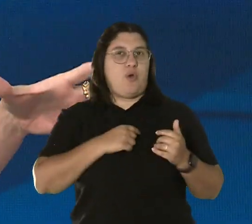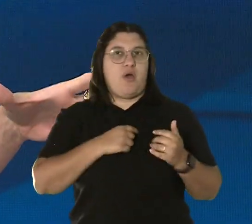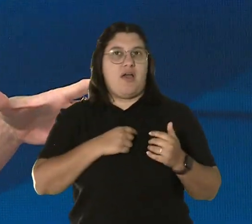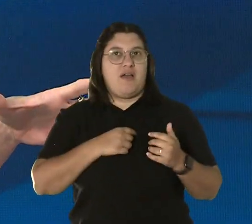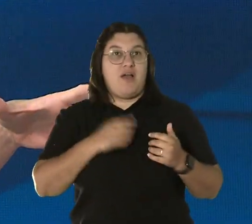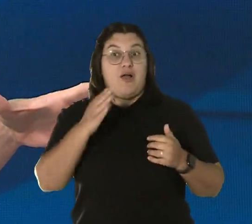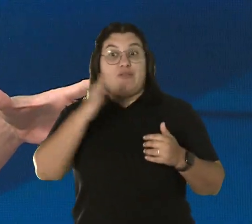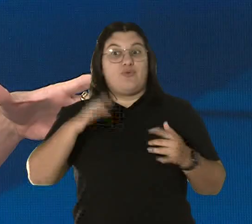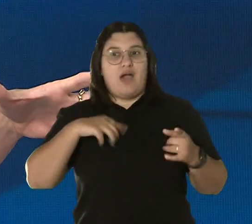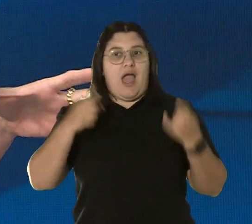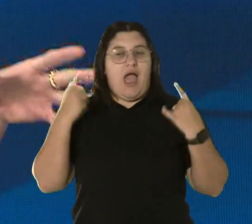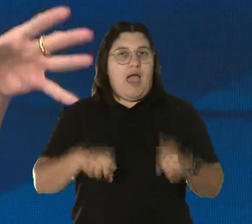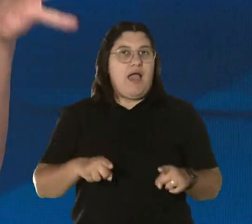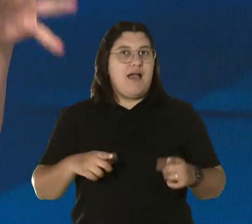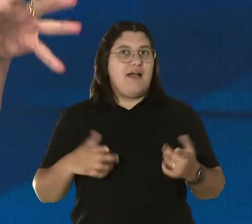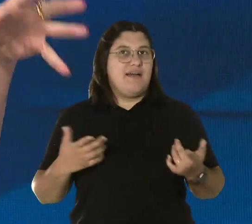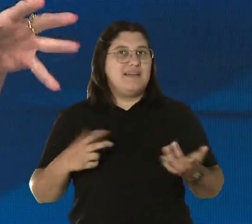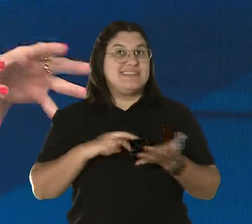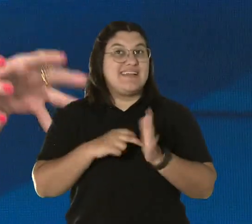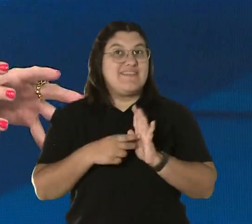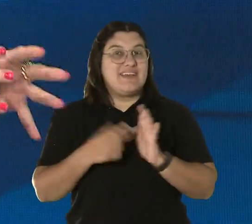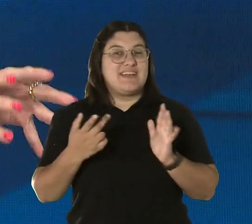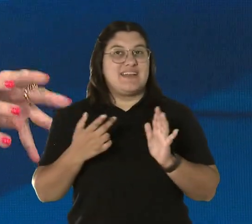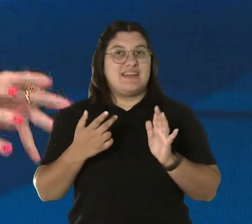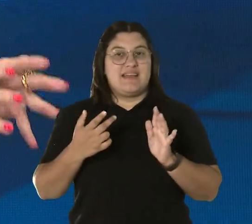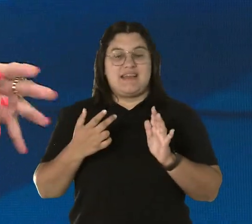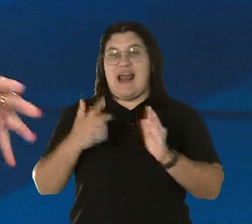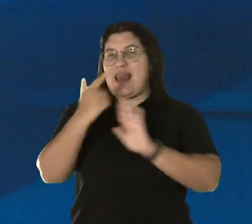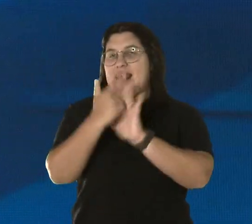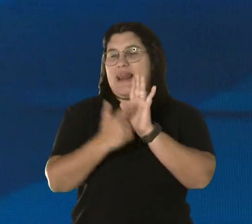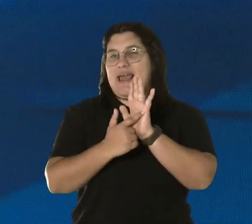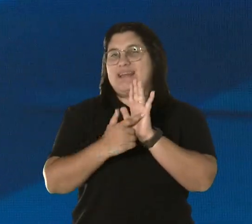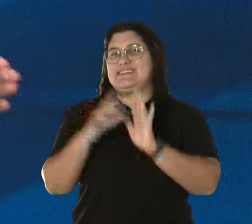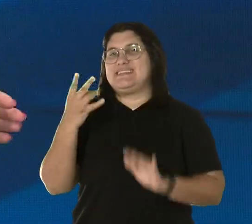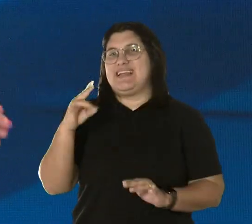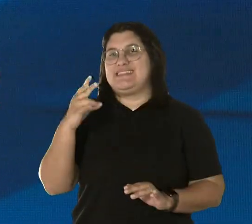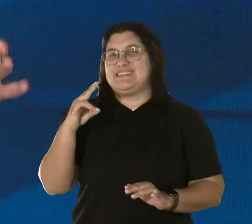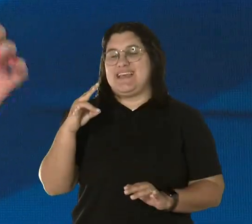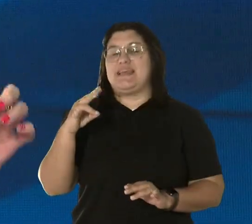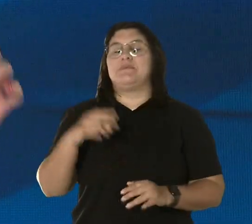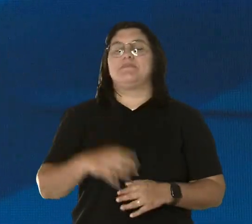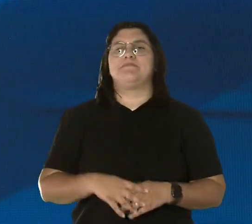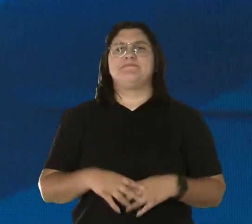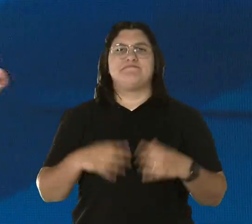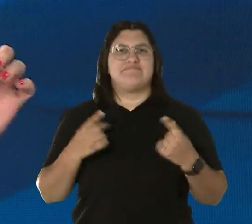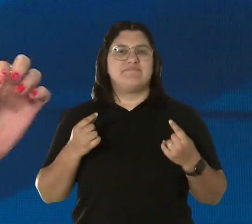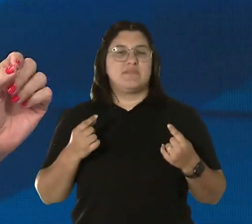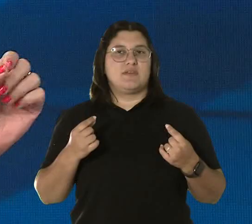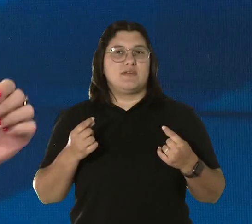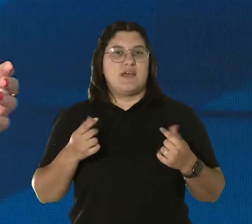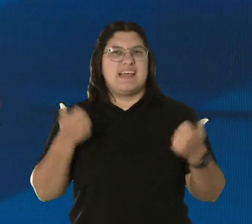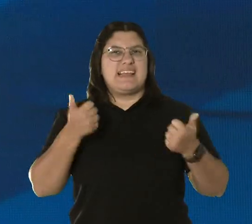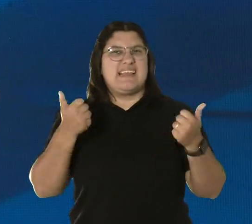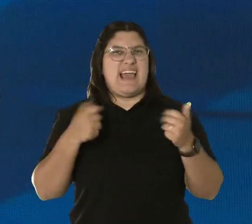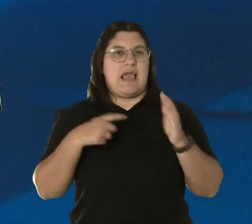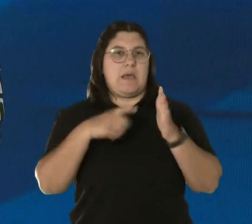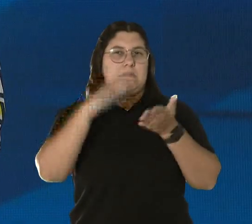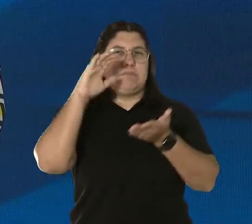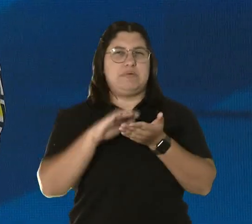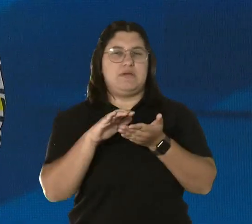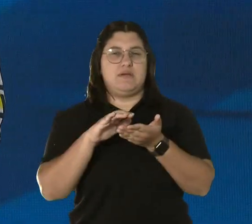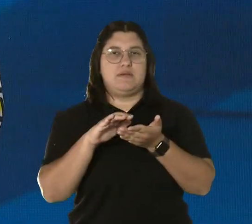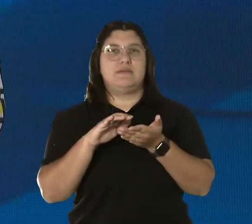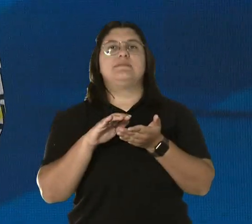esto nunca había pasado. Y ahora la ley número 17 del 1931 dispone cuáles son las únicas deducciones que se le pueden realizar al salario de un